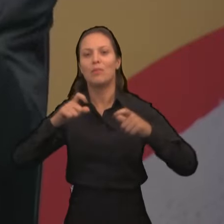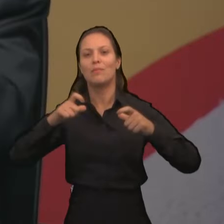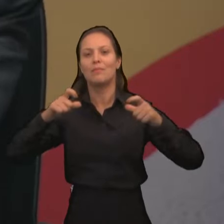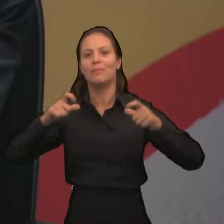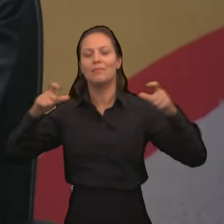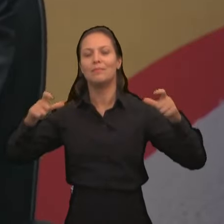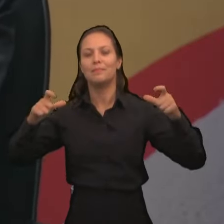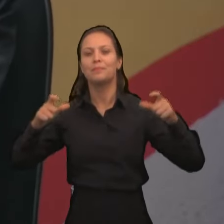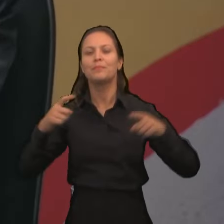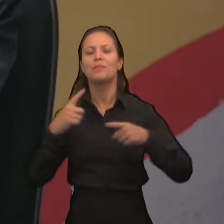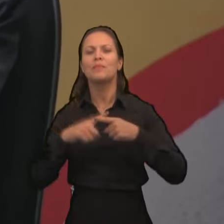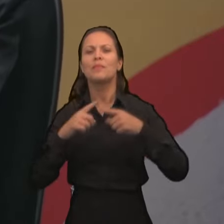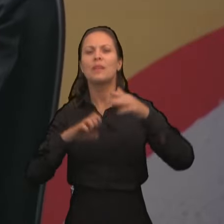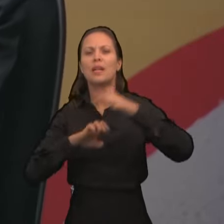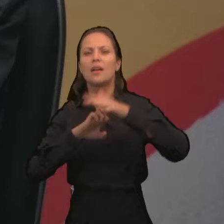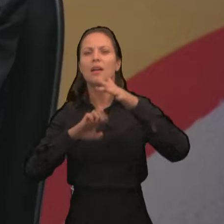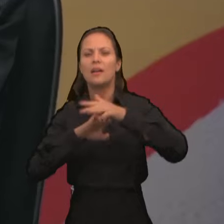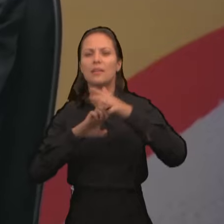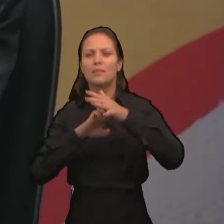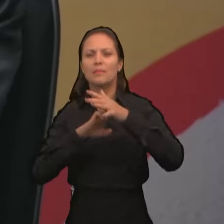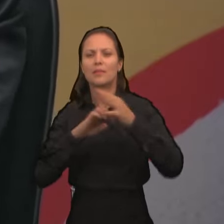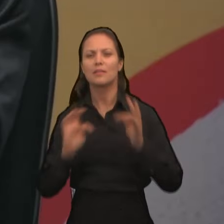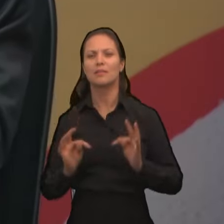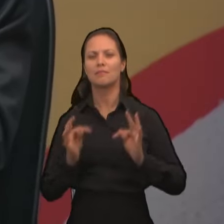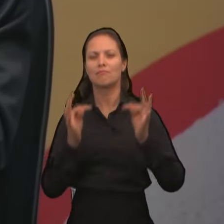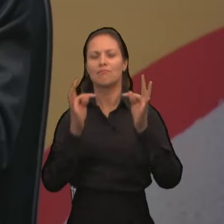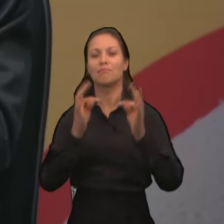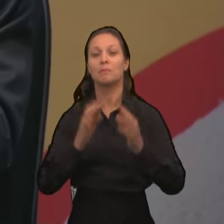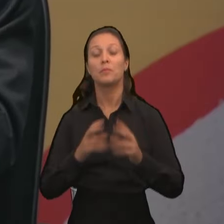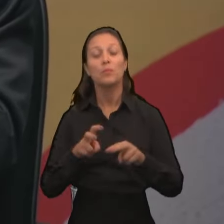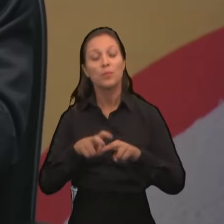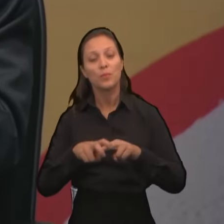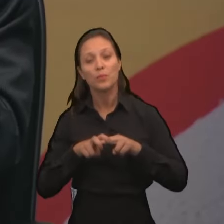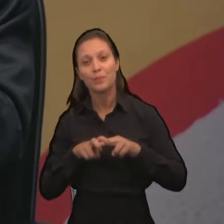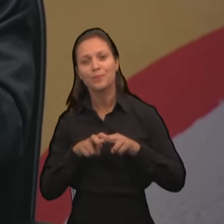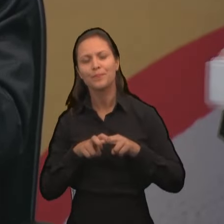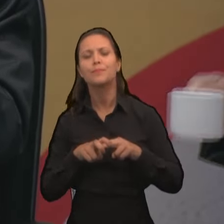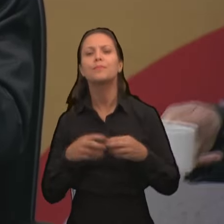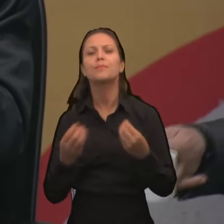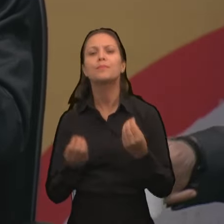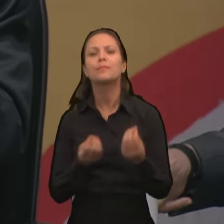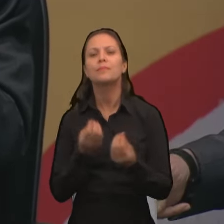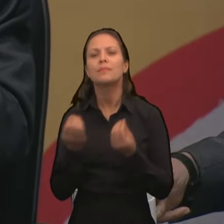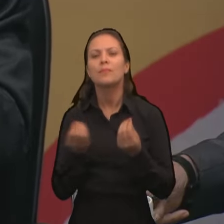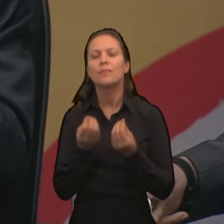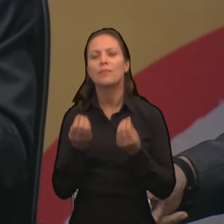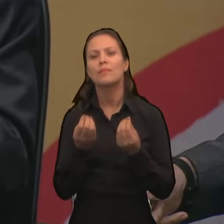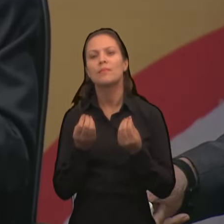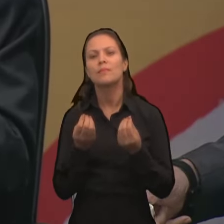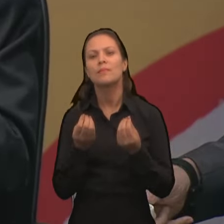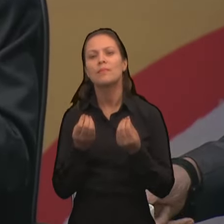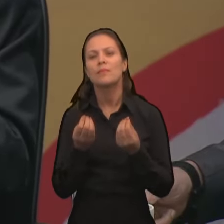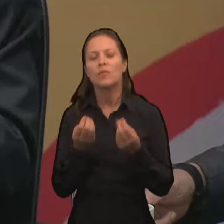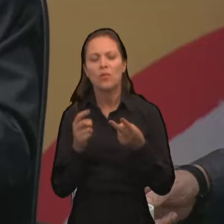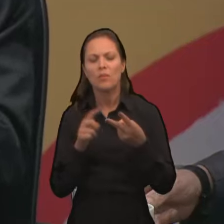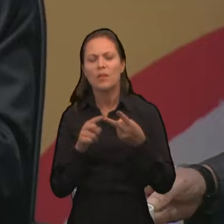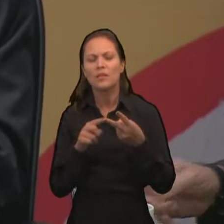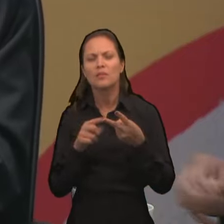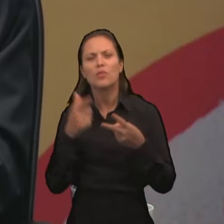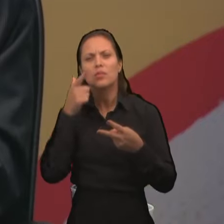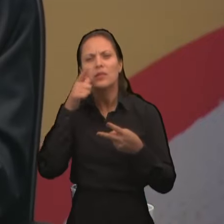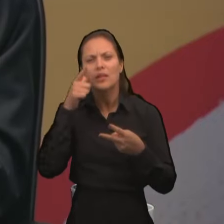la publicidad a los medios digitales. Y por lo tanto, para obtener